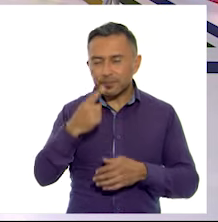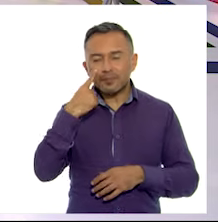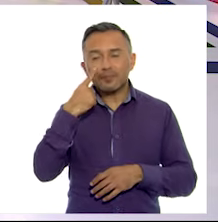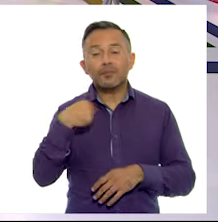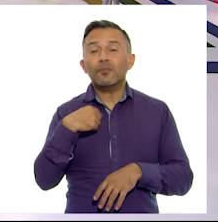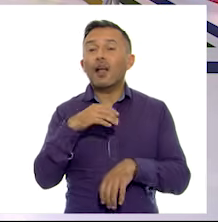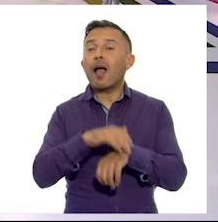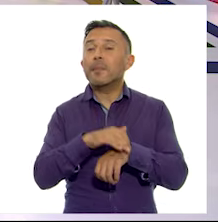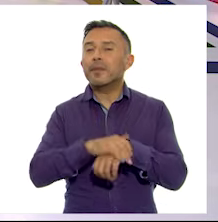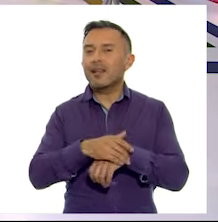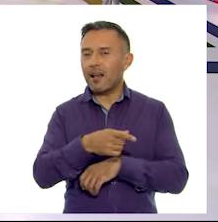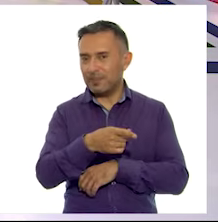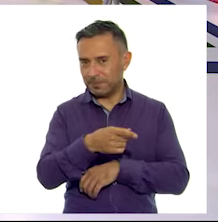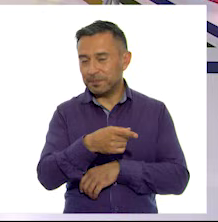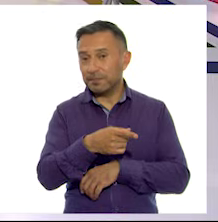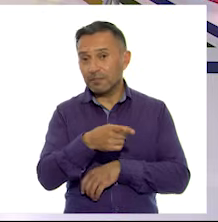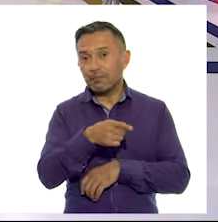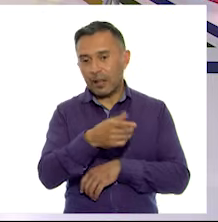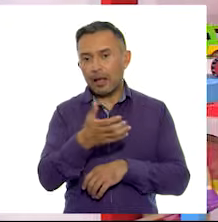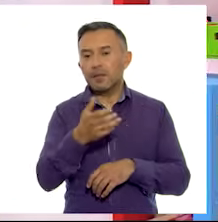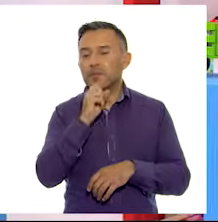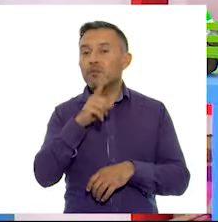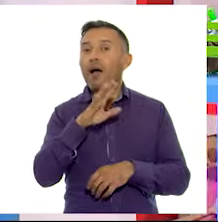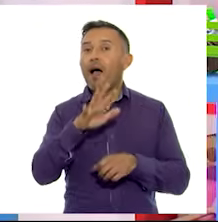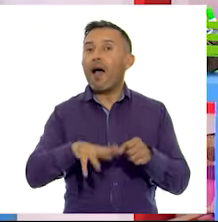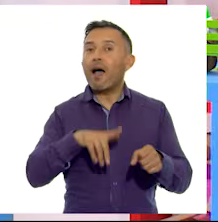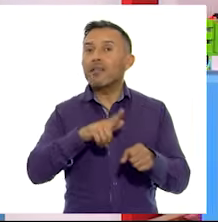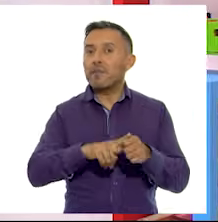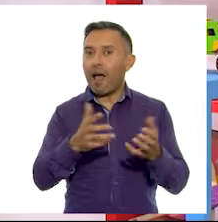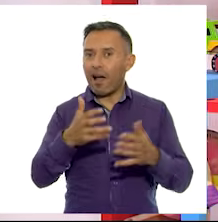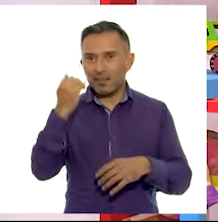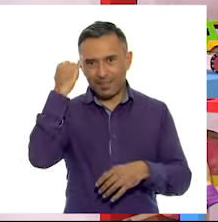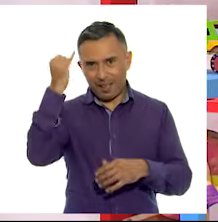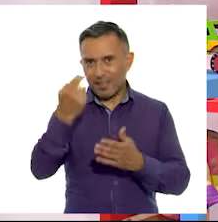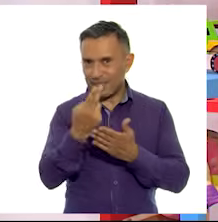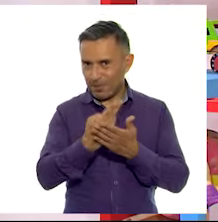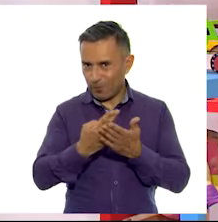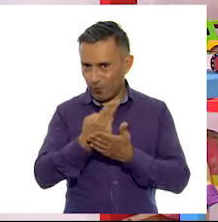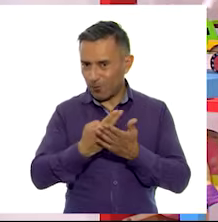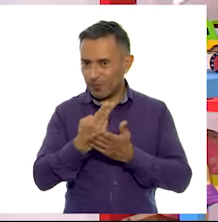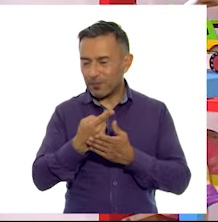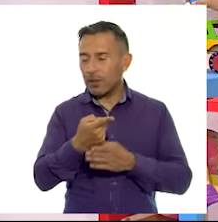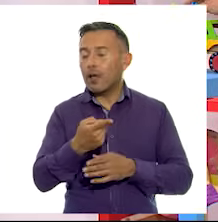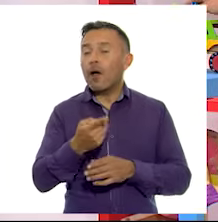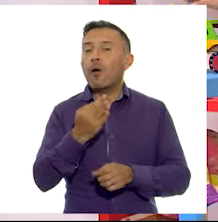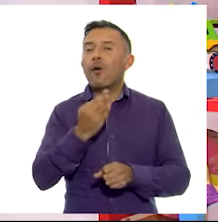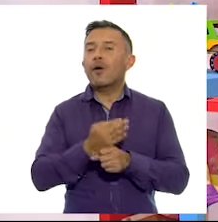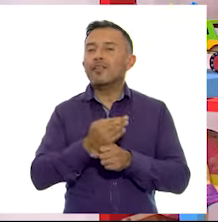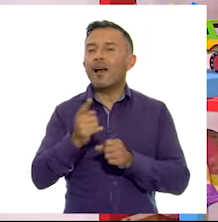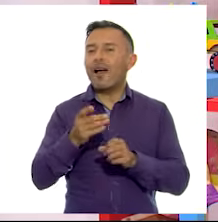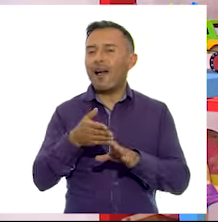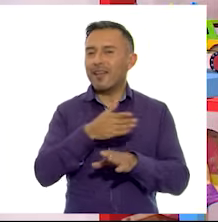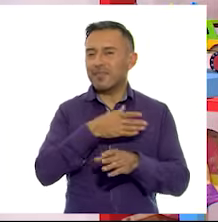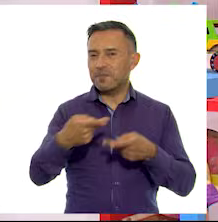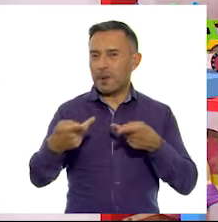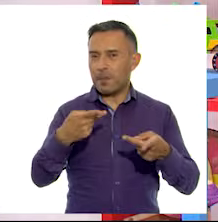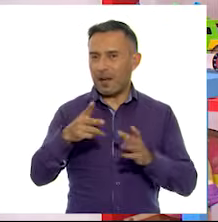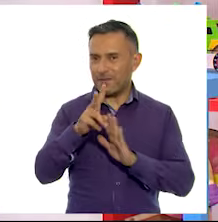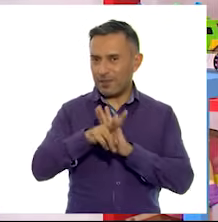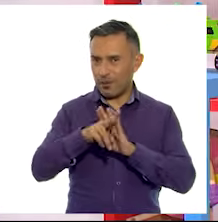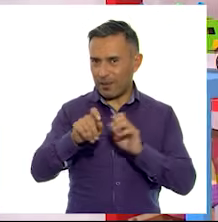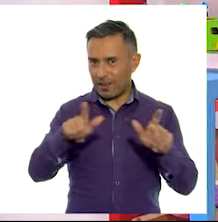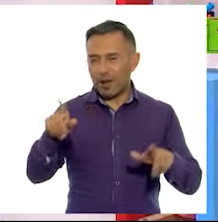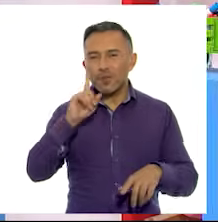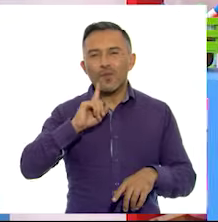nuestra, también, que es la que ilustra animales, nos va a decir ahorita en una cápsula que nos hizo nuestra querida Ángeles